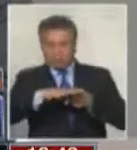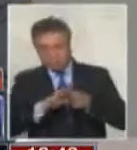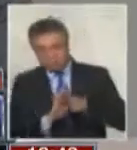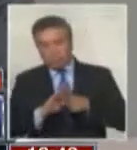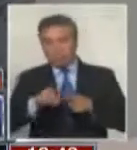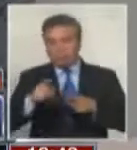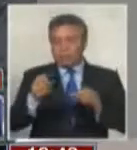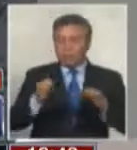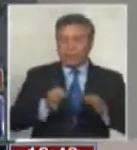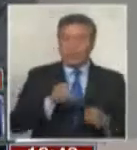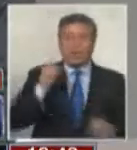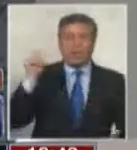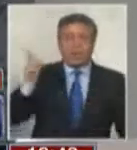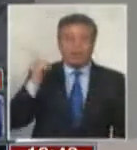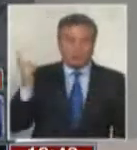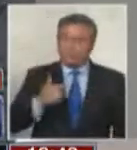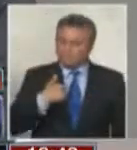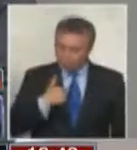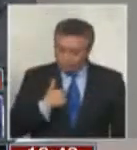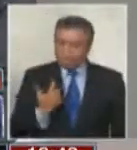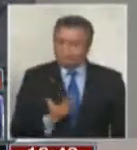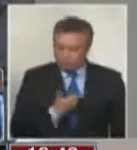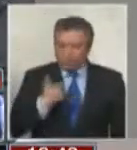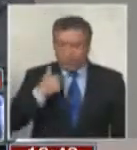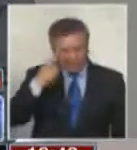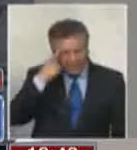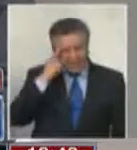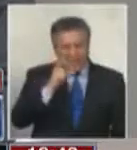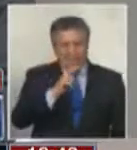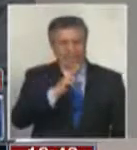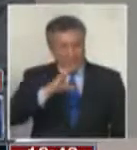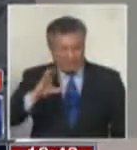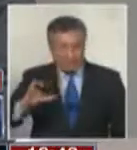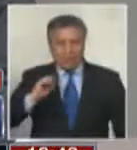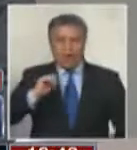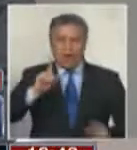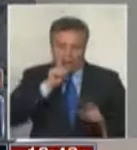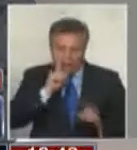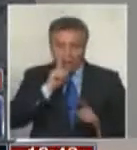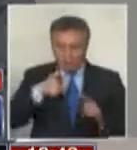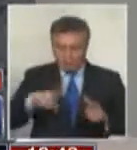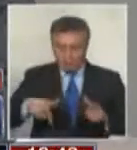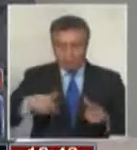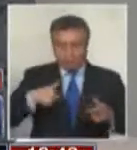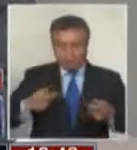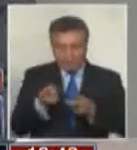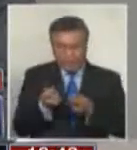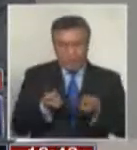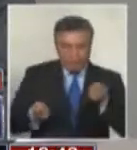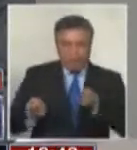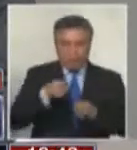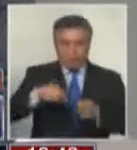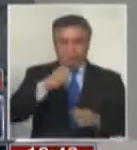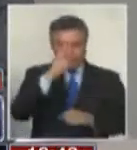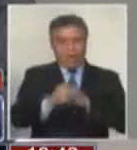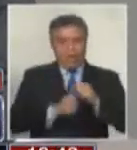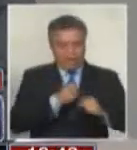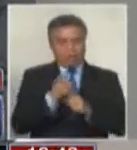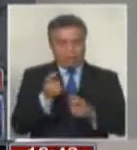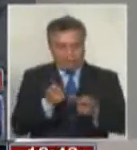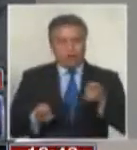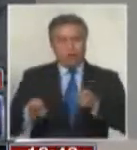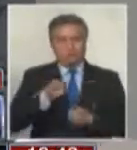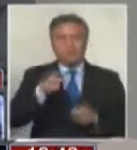nacionales nosotros creemos que hay espacio en nuestra economía aún con este año económico para que